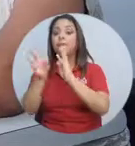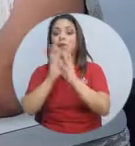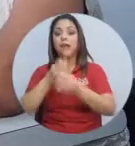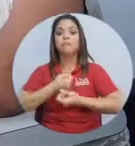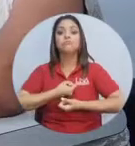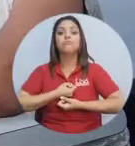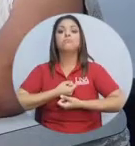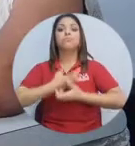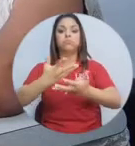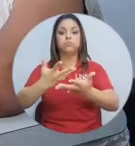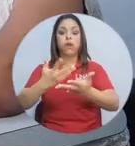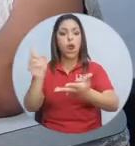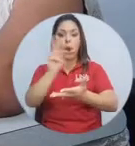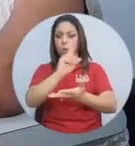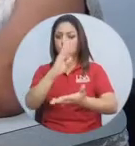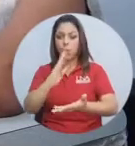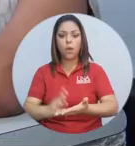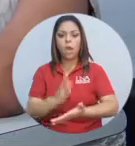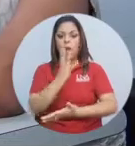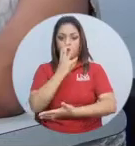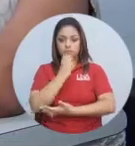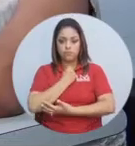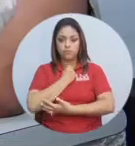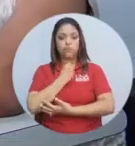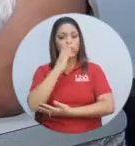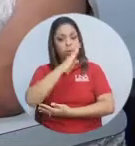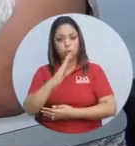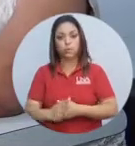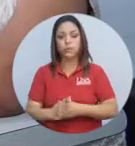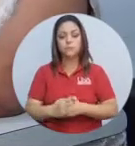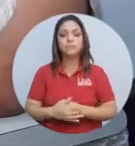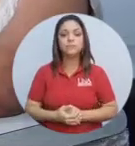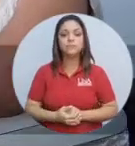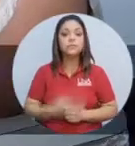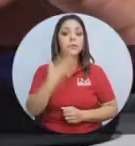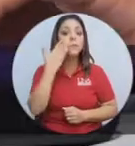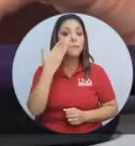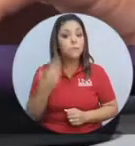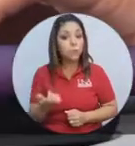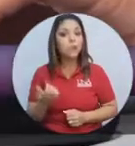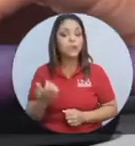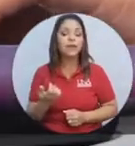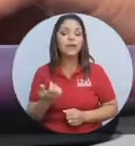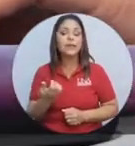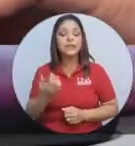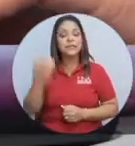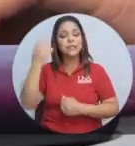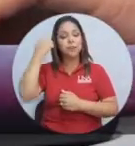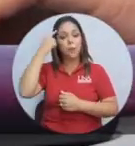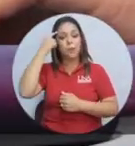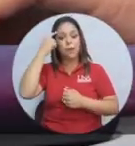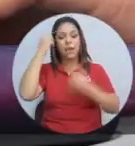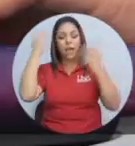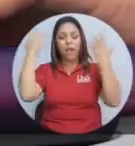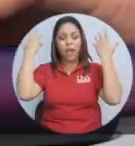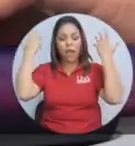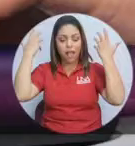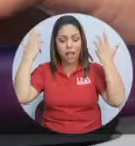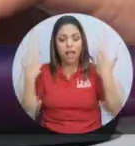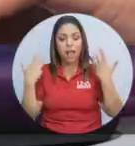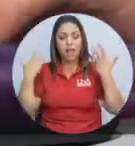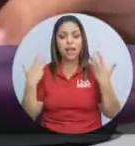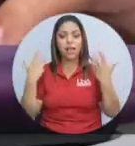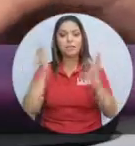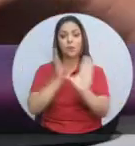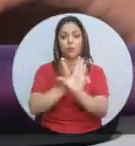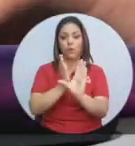no sentirse, no quedarse callado, ¿verdad? Porque además, lógicamente, el peso psicológico que esto tiene,